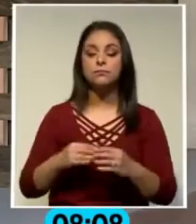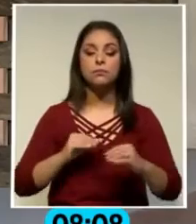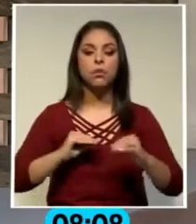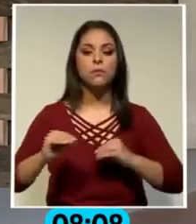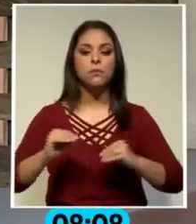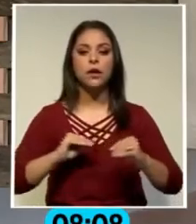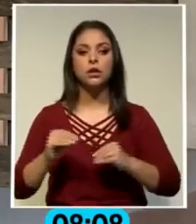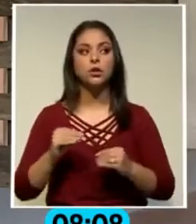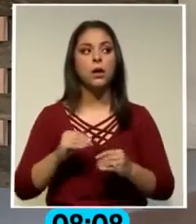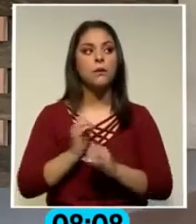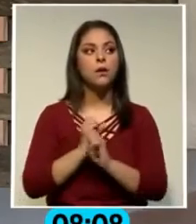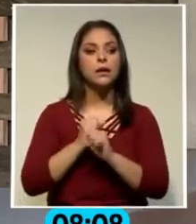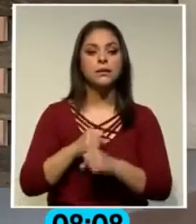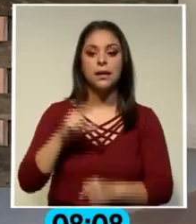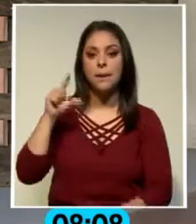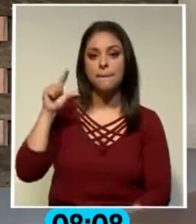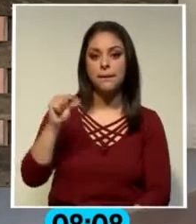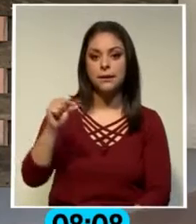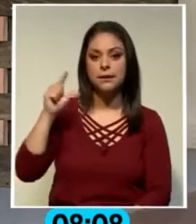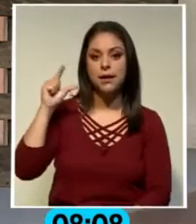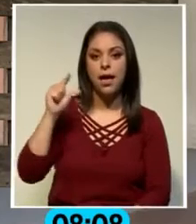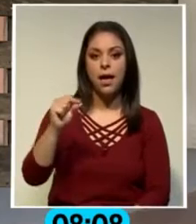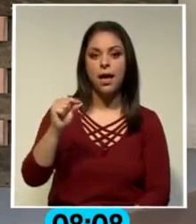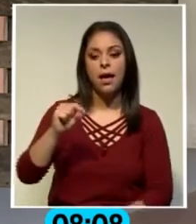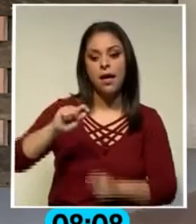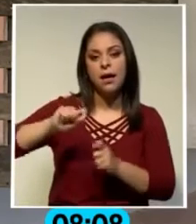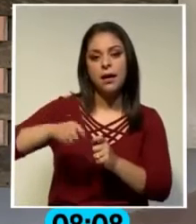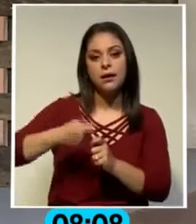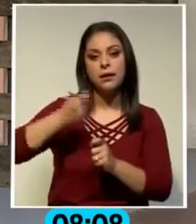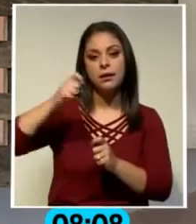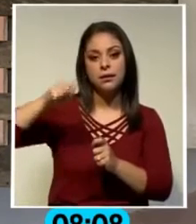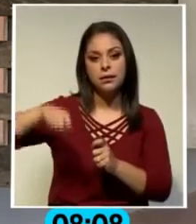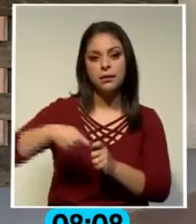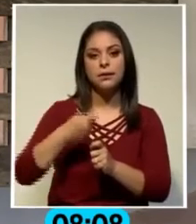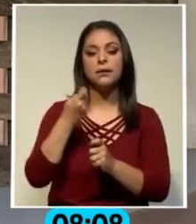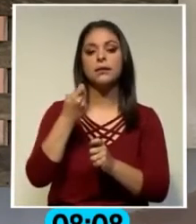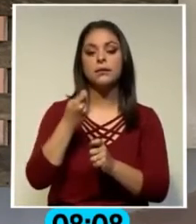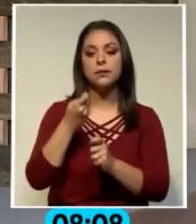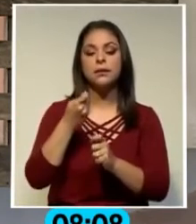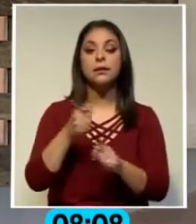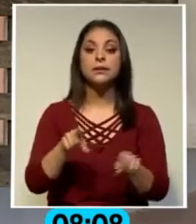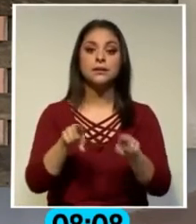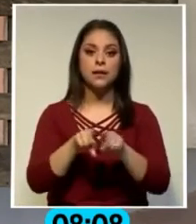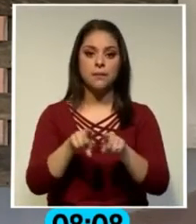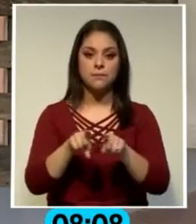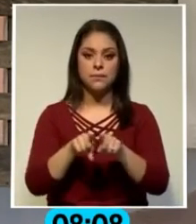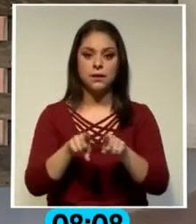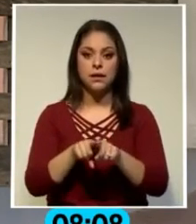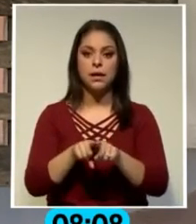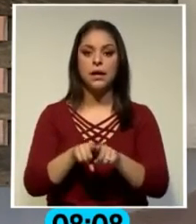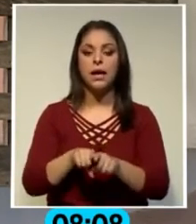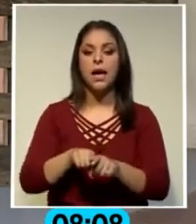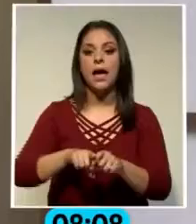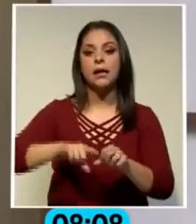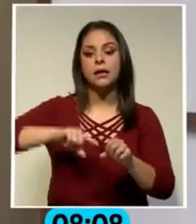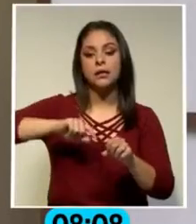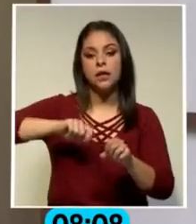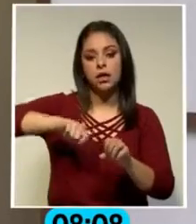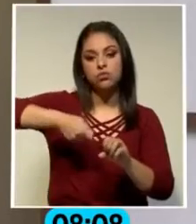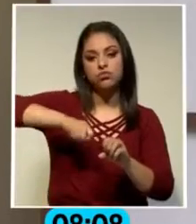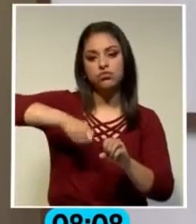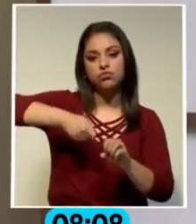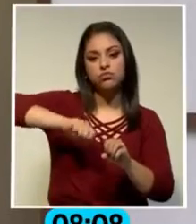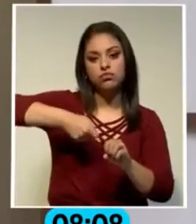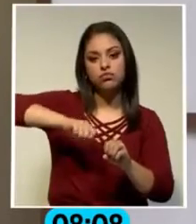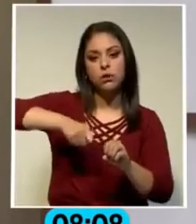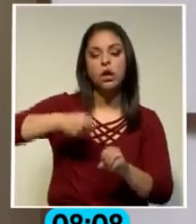hacer pinza, vamos a hacer enhebrado, vamos a también tener por ahí atornillar. Yo